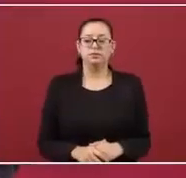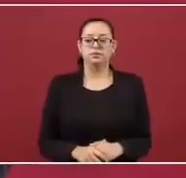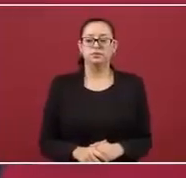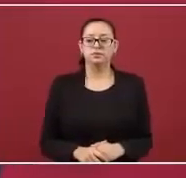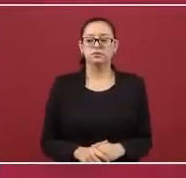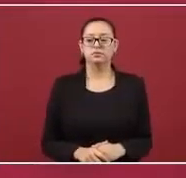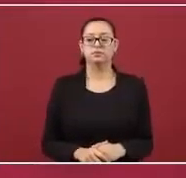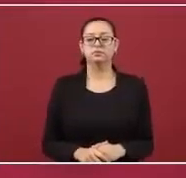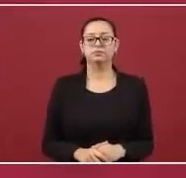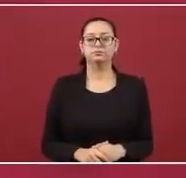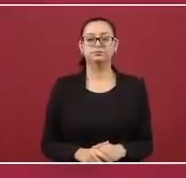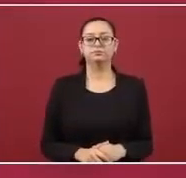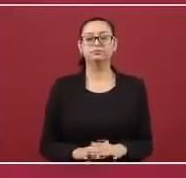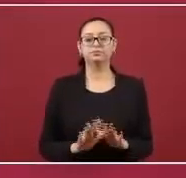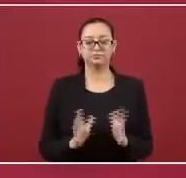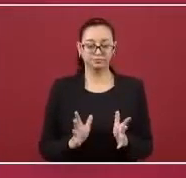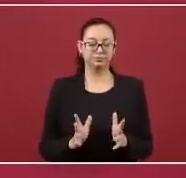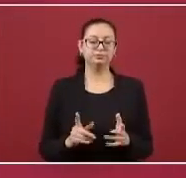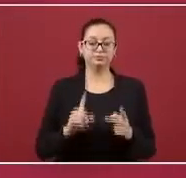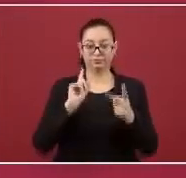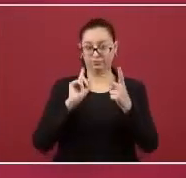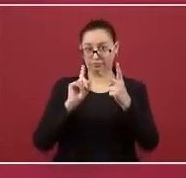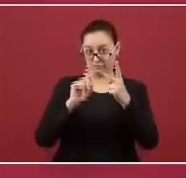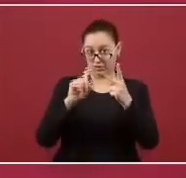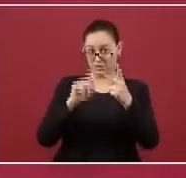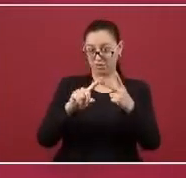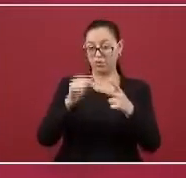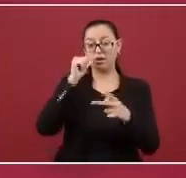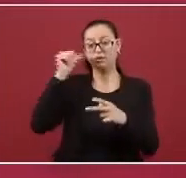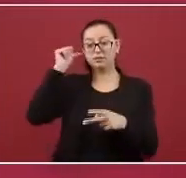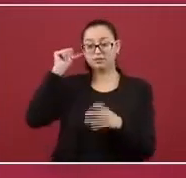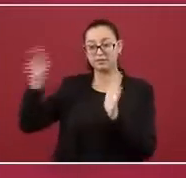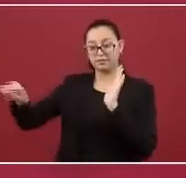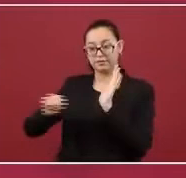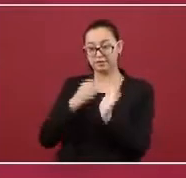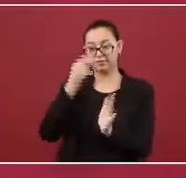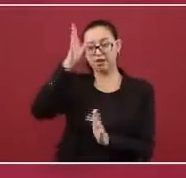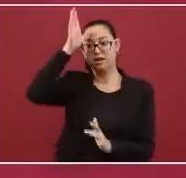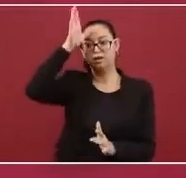del acuerdo, decreto que firmé ayer, viene